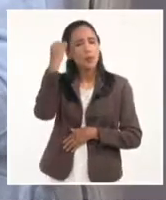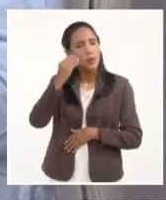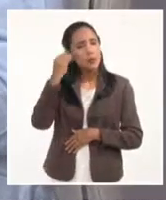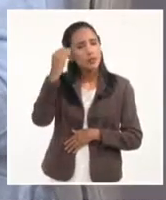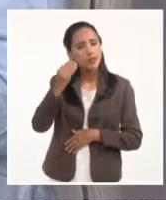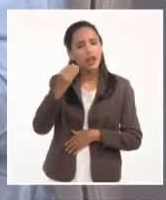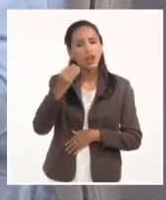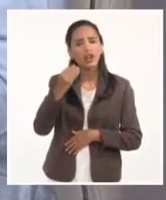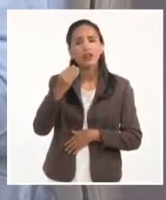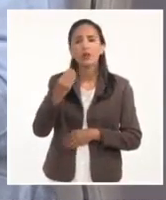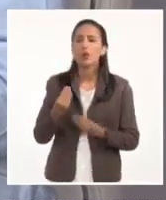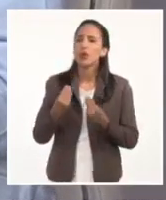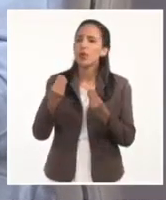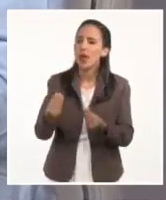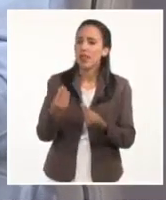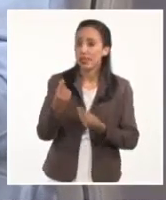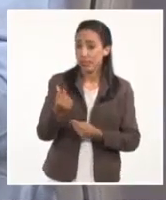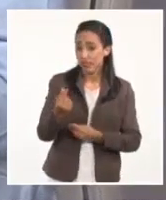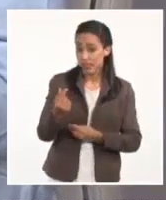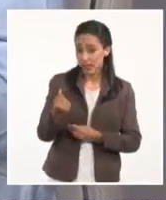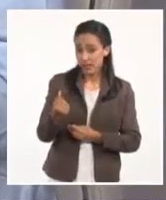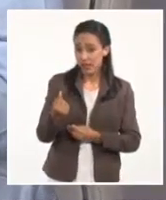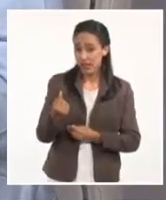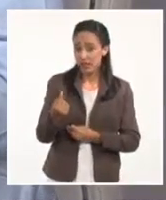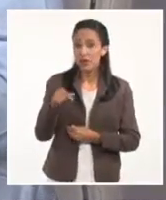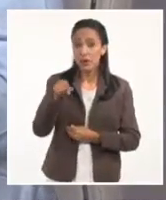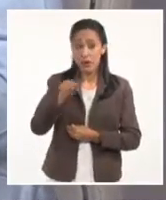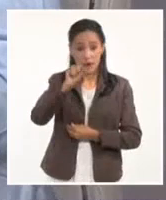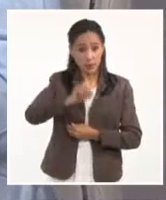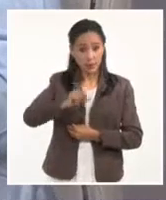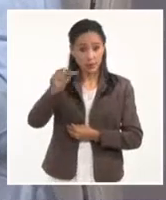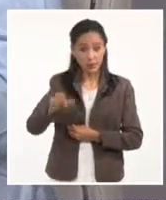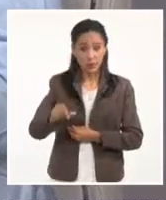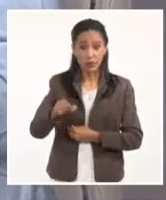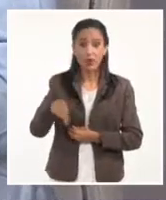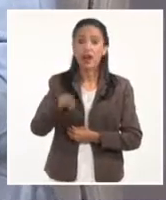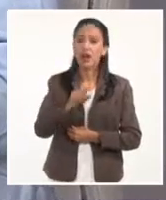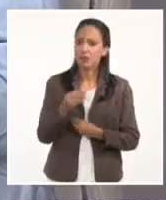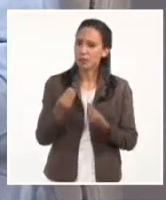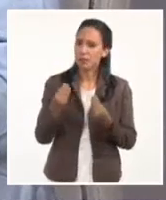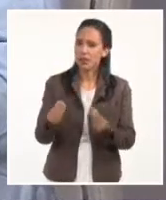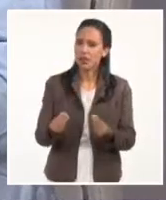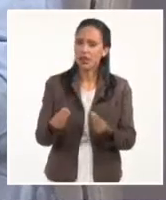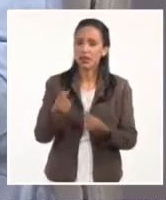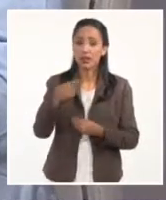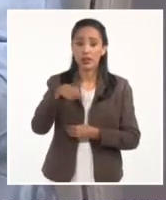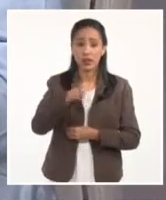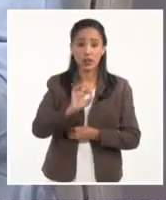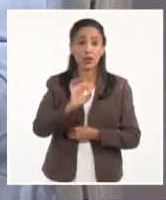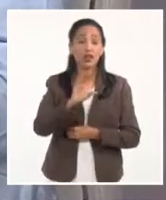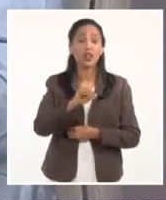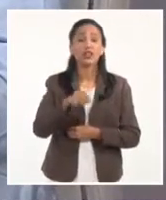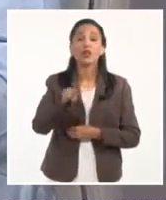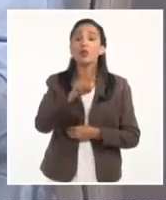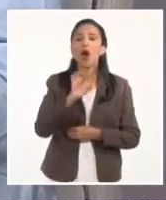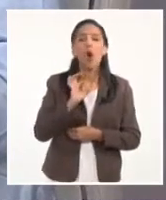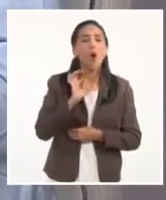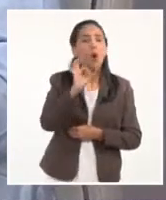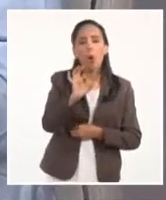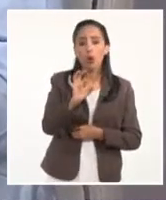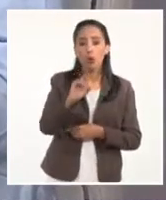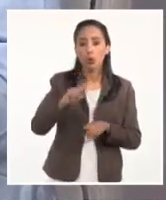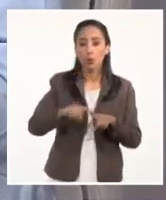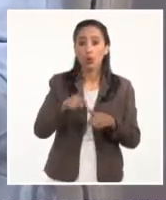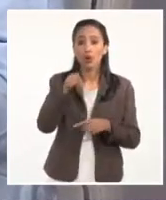nuevamente los viajes y eso por supuesto los pone muy nerviosos no por gusto ellos le han llamado la industria del odio es que han hecho carreras de